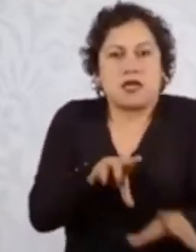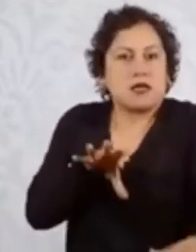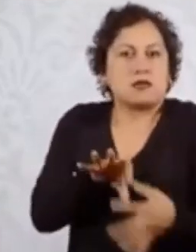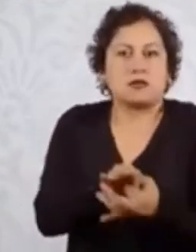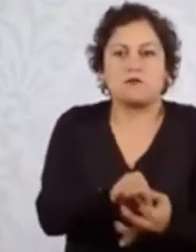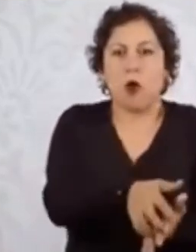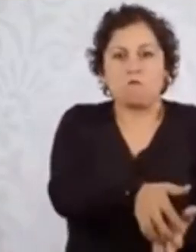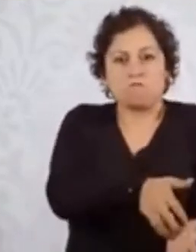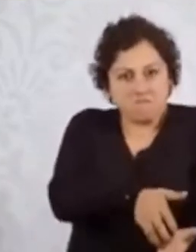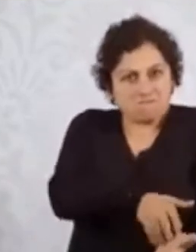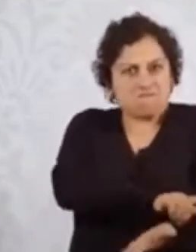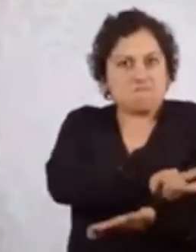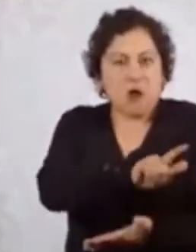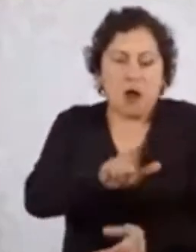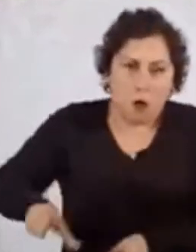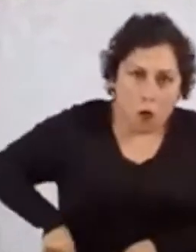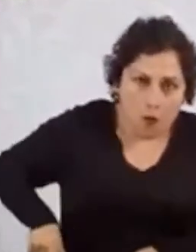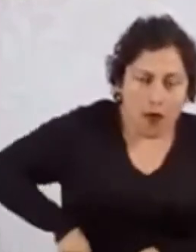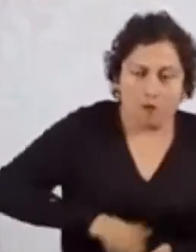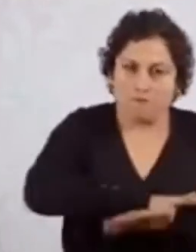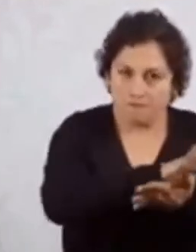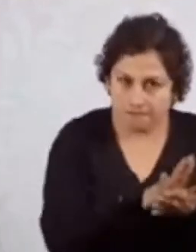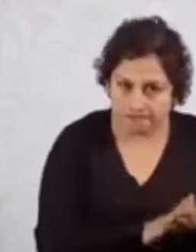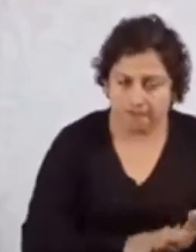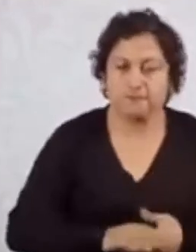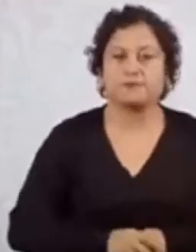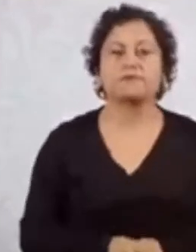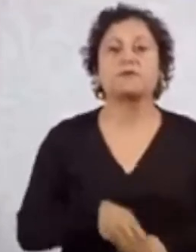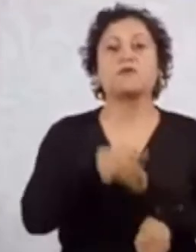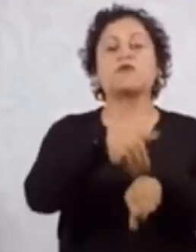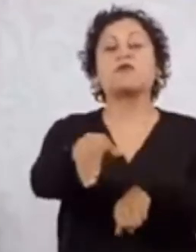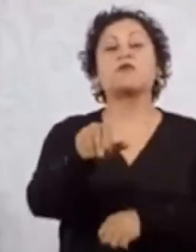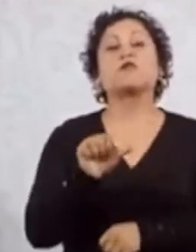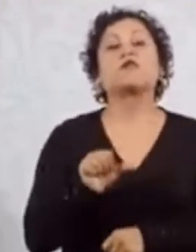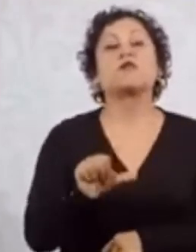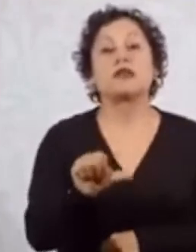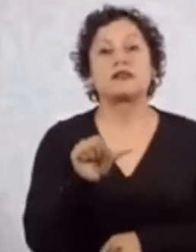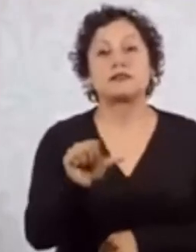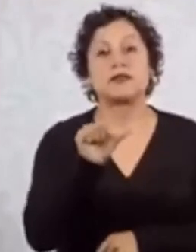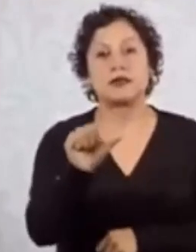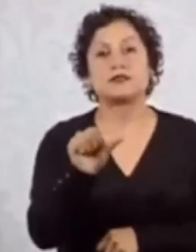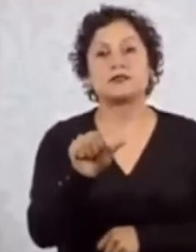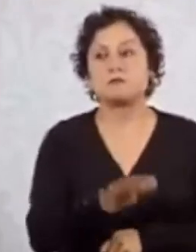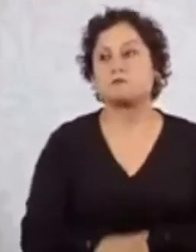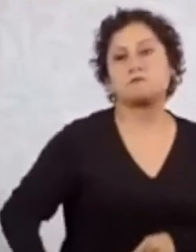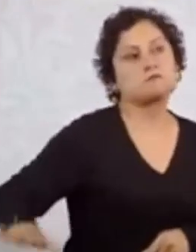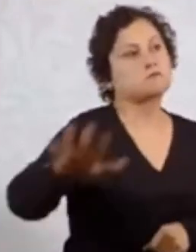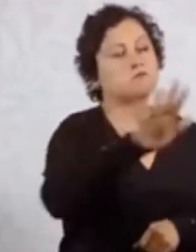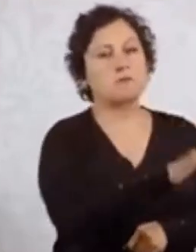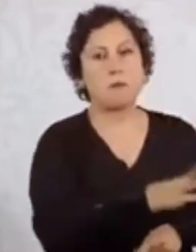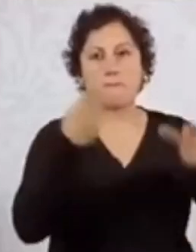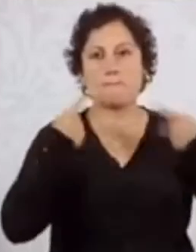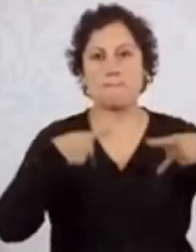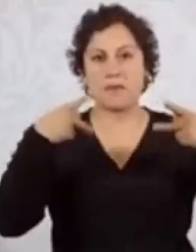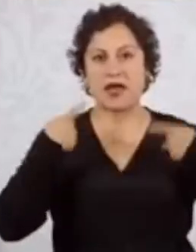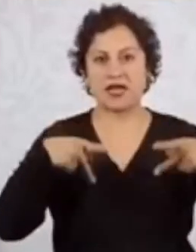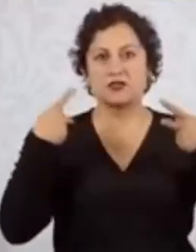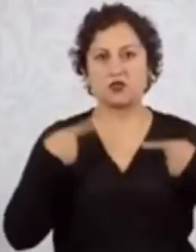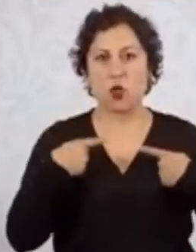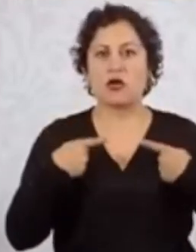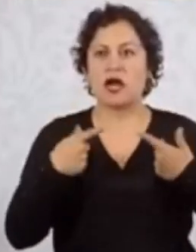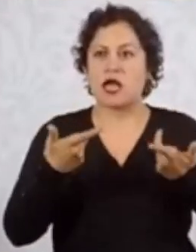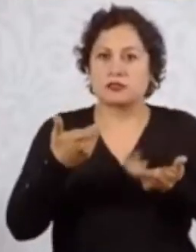gustan las corporaciones culparnos a la humanidad de algo que es su responsabilidad. Pero bueno, el daño que se le ha